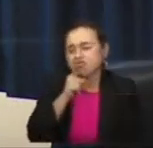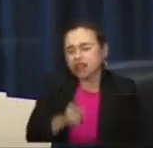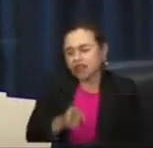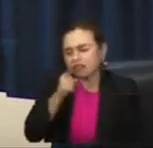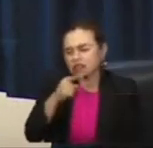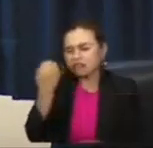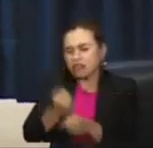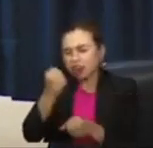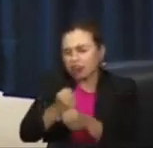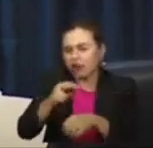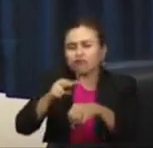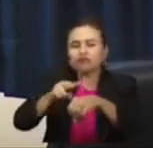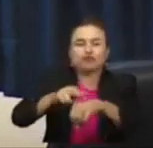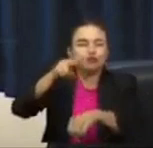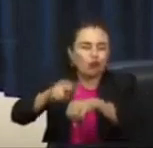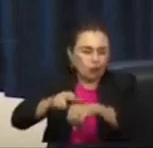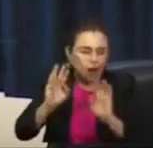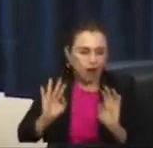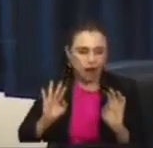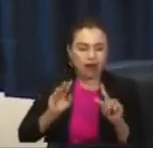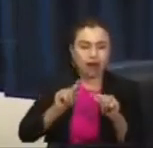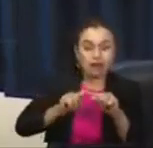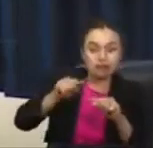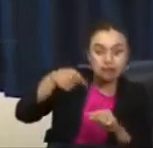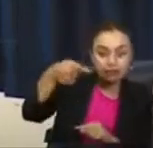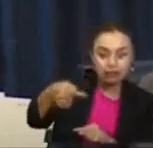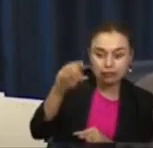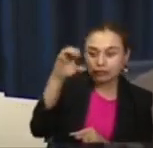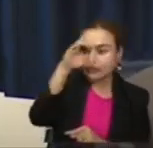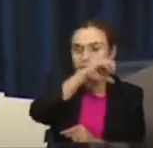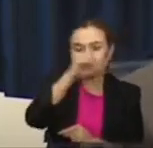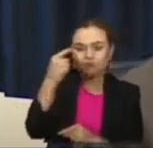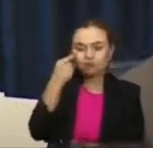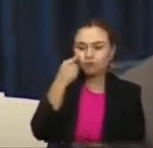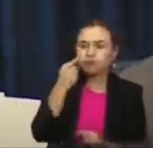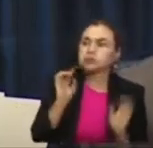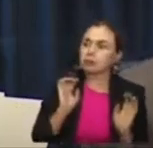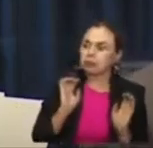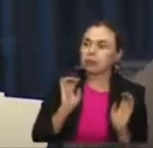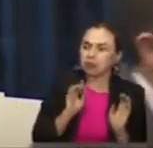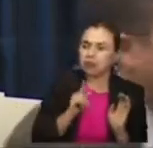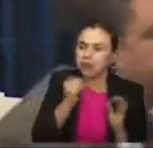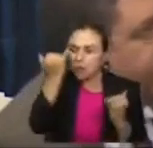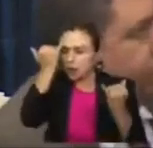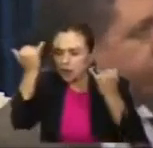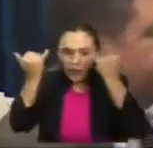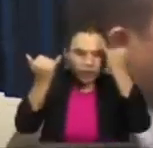oficio, y al final será la entereza y la sostenibilidad de las